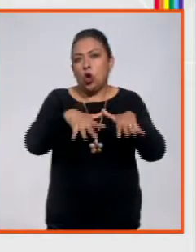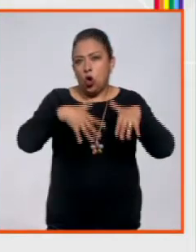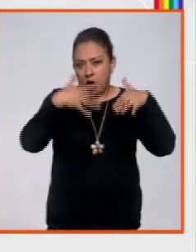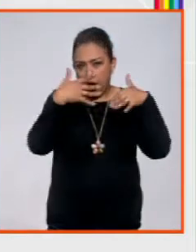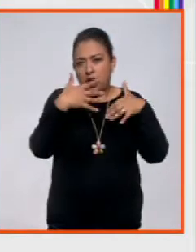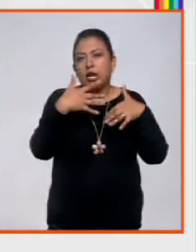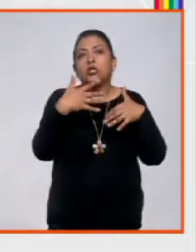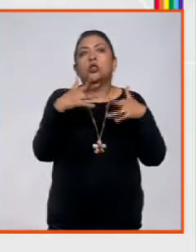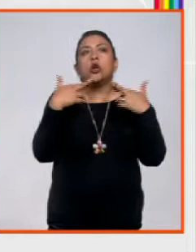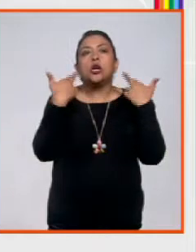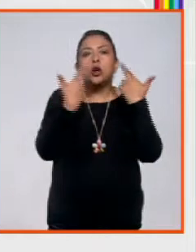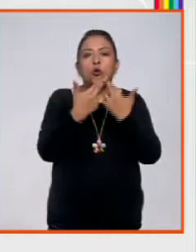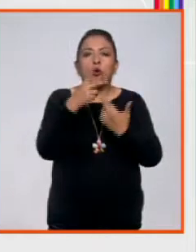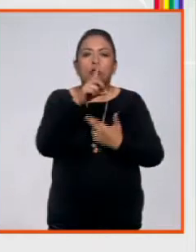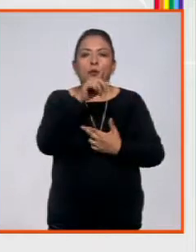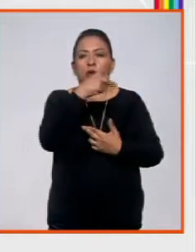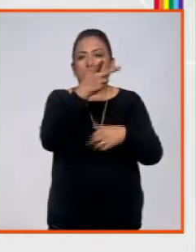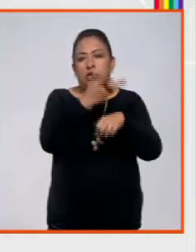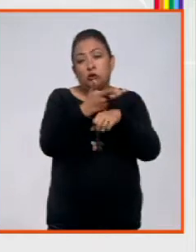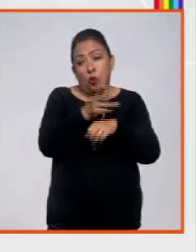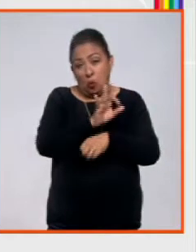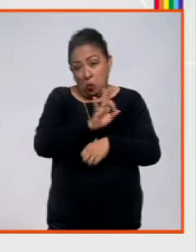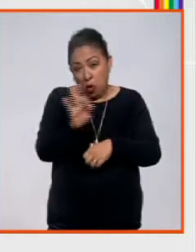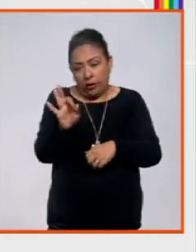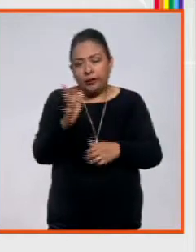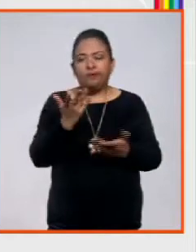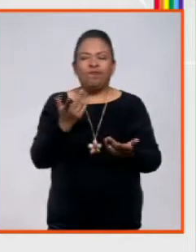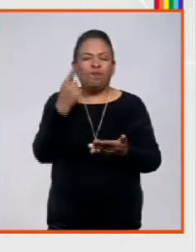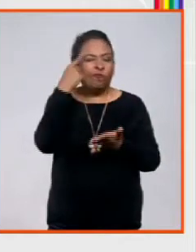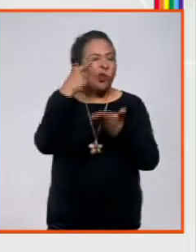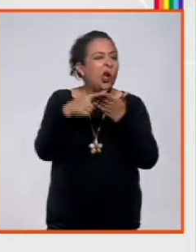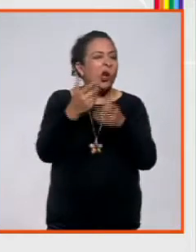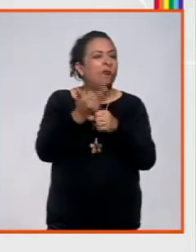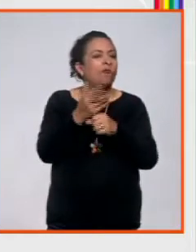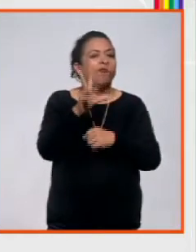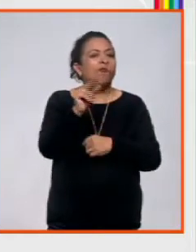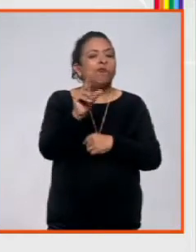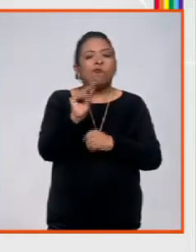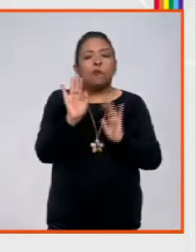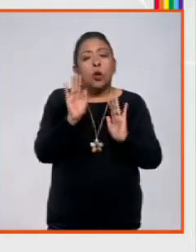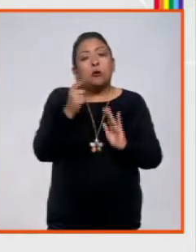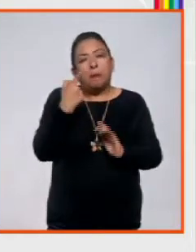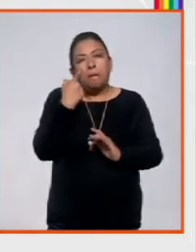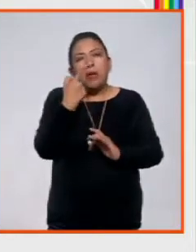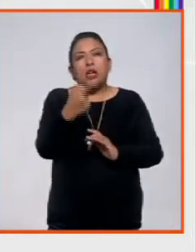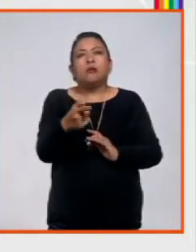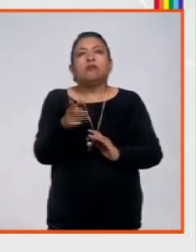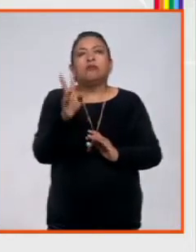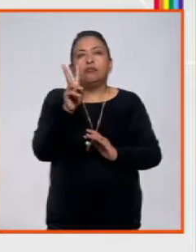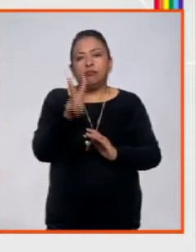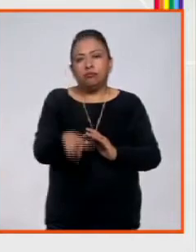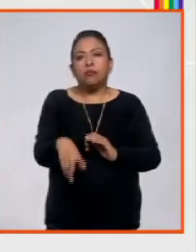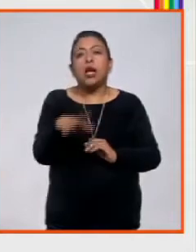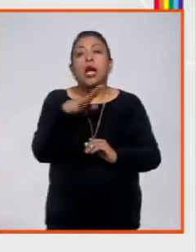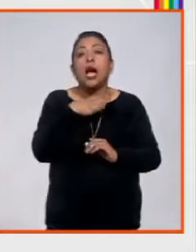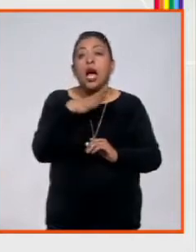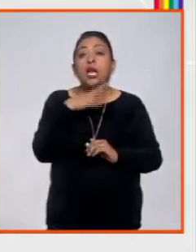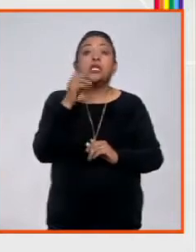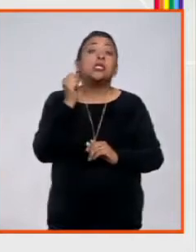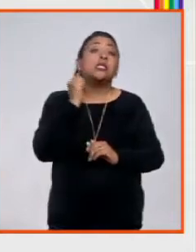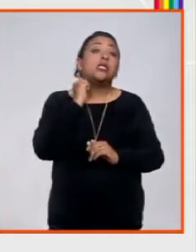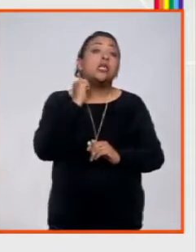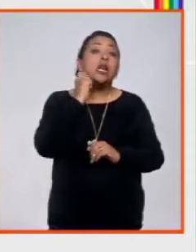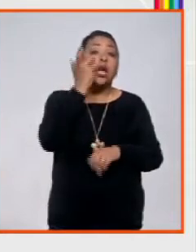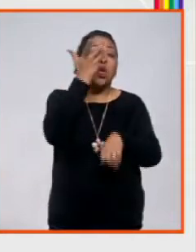los alumnos demócratas de eeuu bueno por el momento no yo creo que ahorita todo indica que como básicamente tenemos un senado